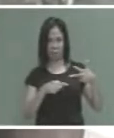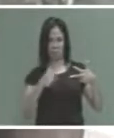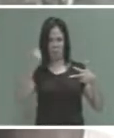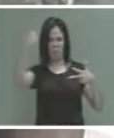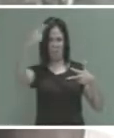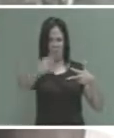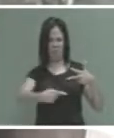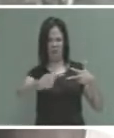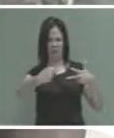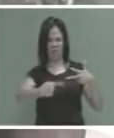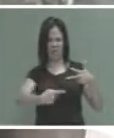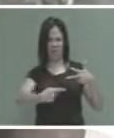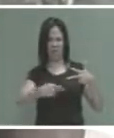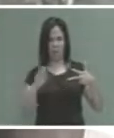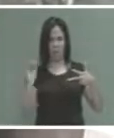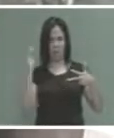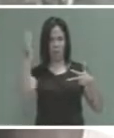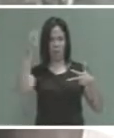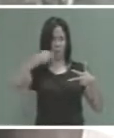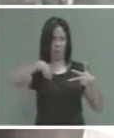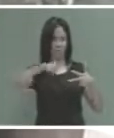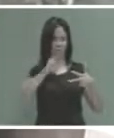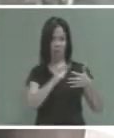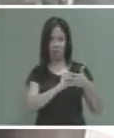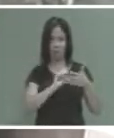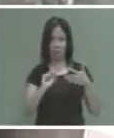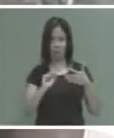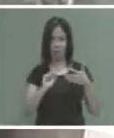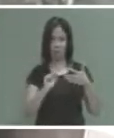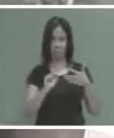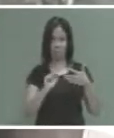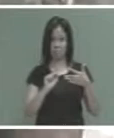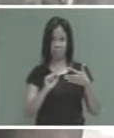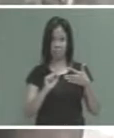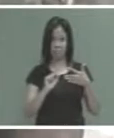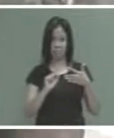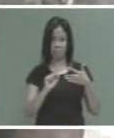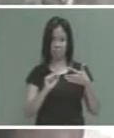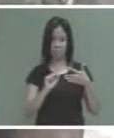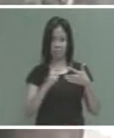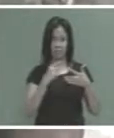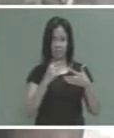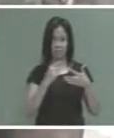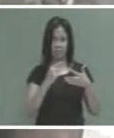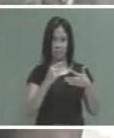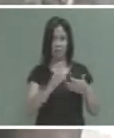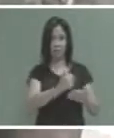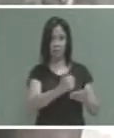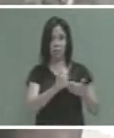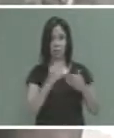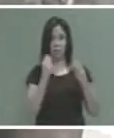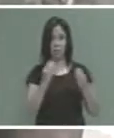obligación como joven de asistir a la escuela, o sea que sí fui, me ayudó mucho en cuanto a la contabilidad.